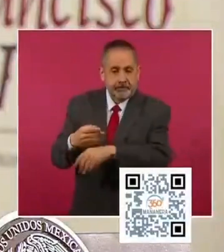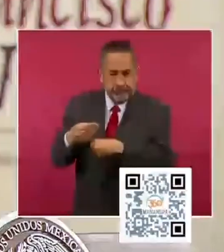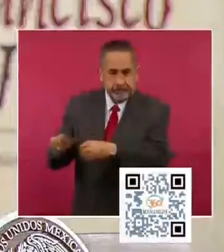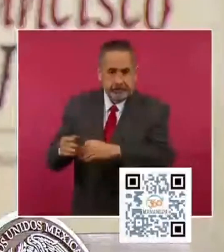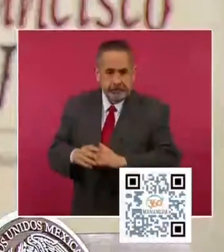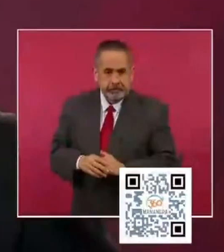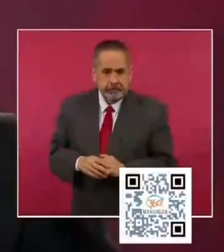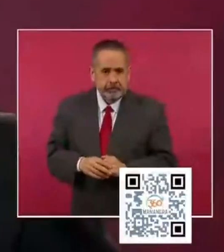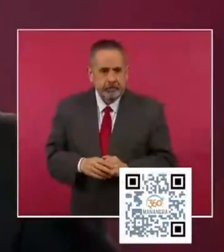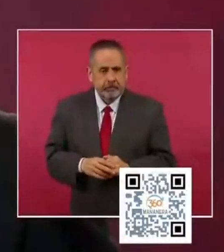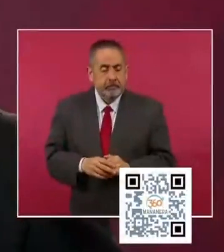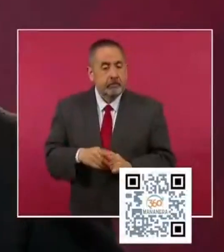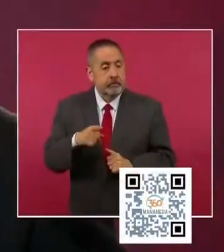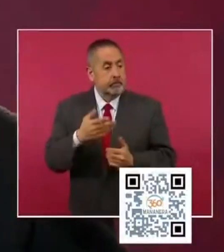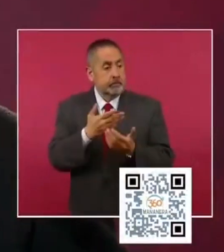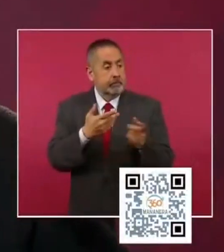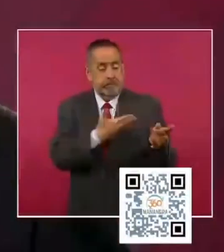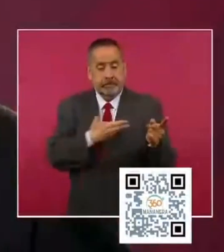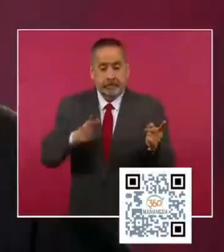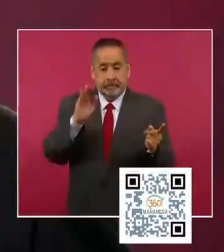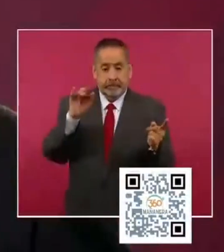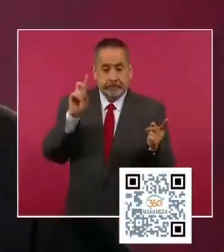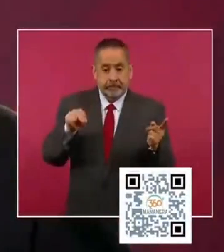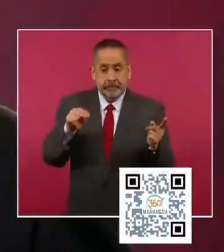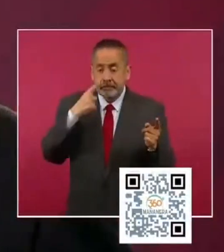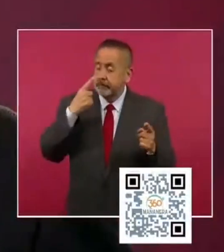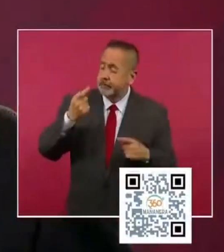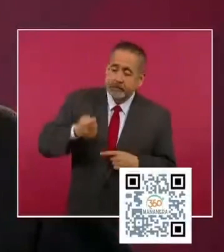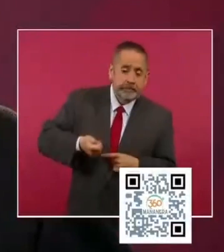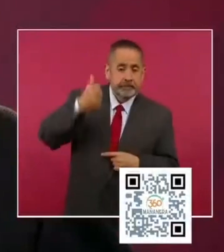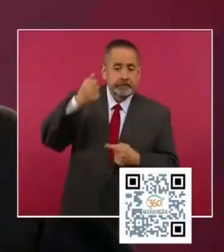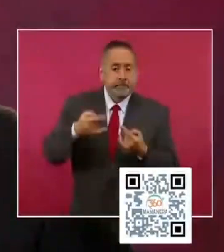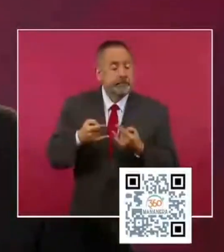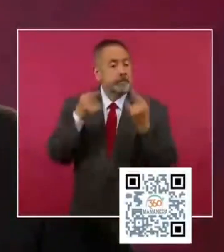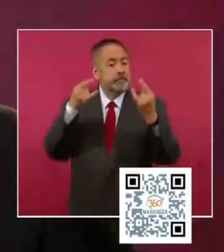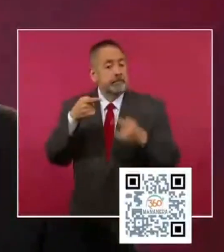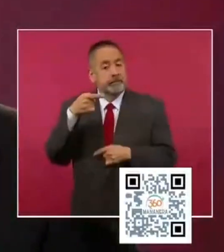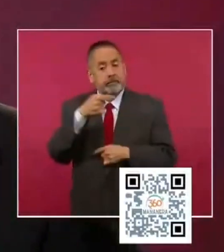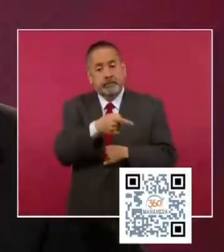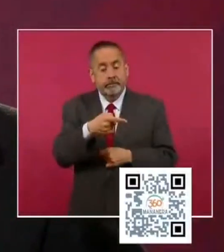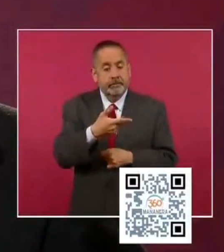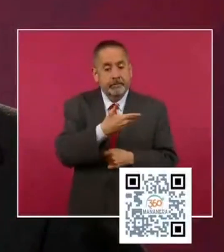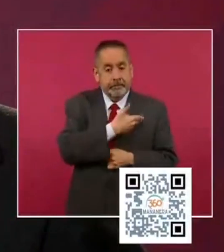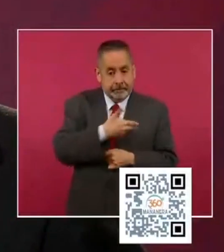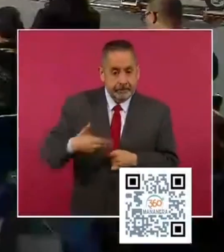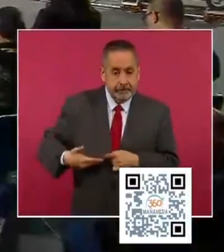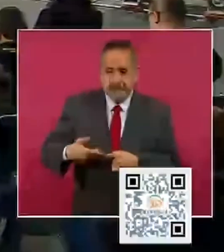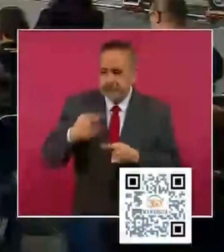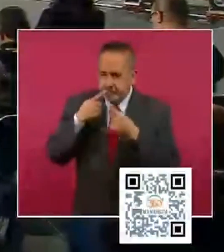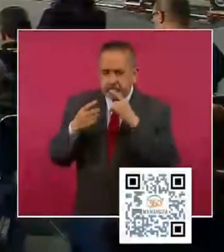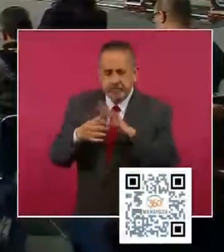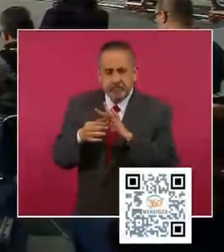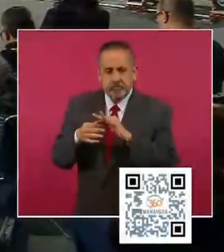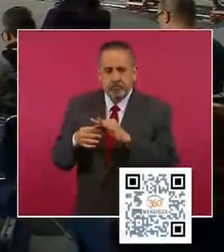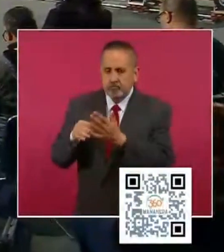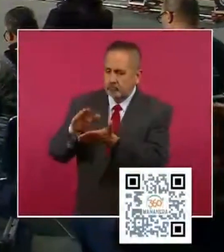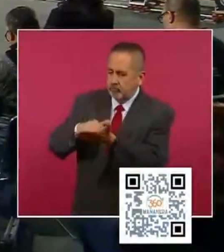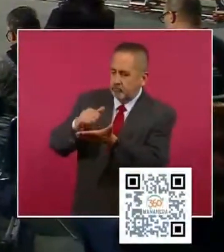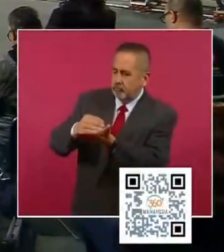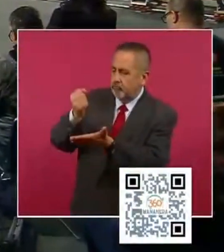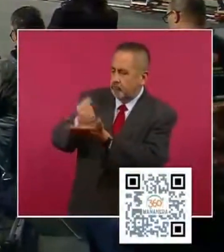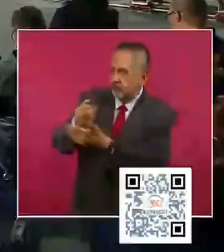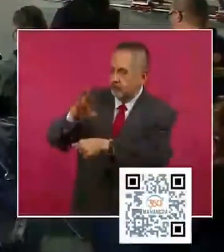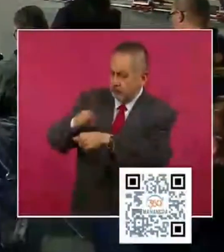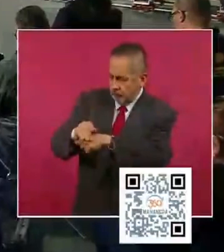que dio un paso muy importante presidente porque por primera vez Estados Unidos estaba empezando a hablar y establecer sus documentos oficiales movilidad